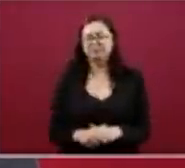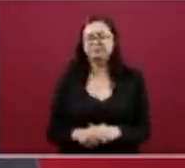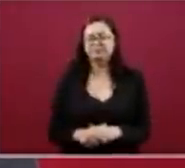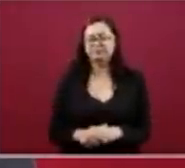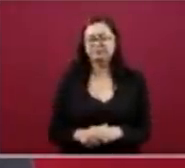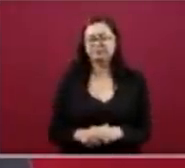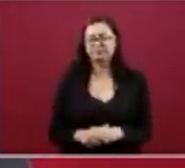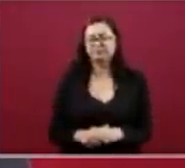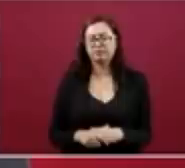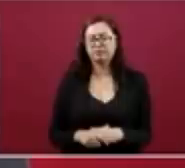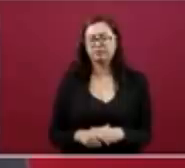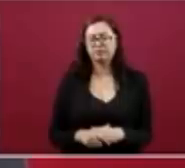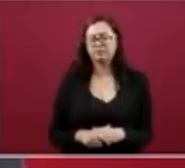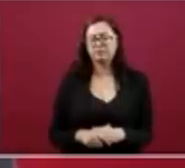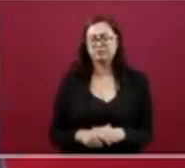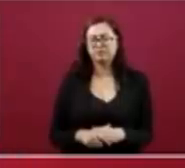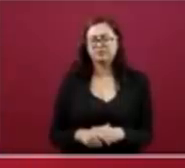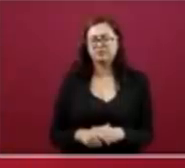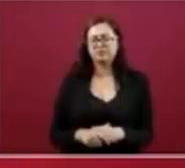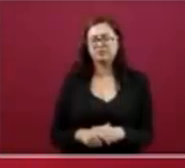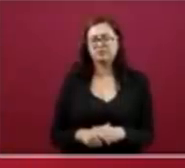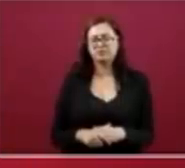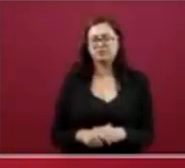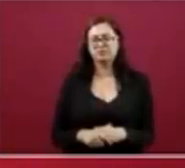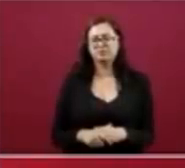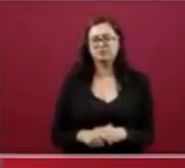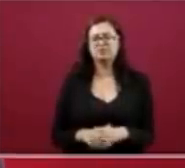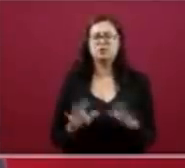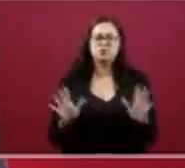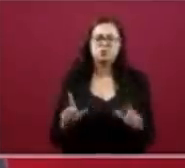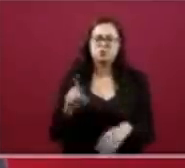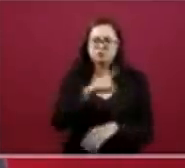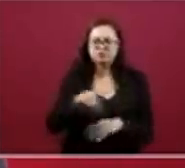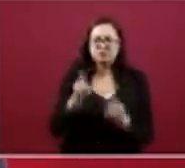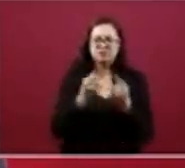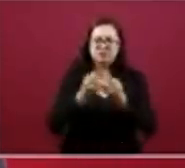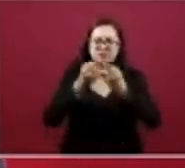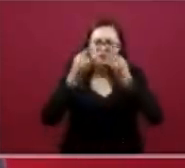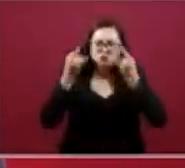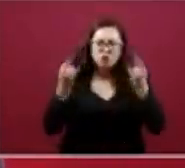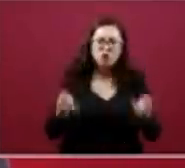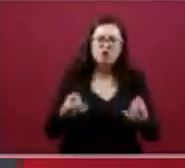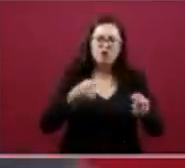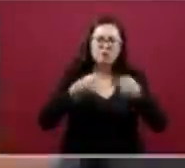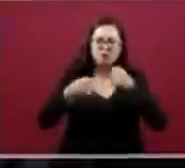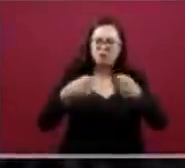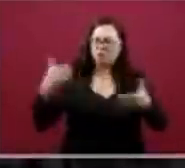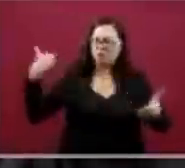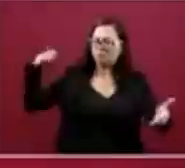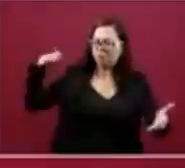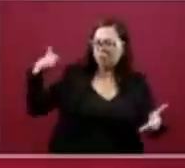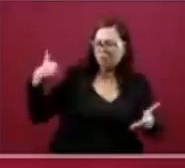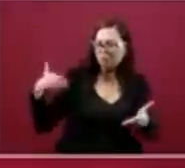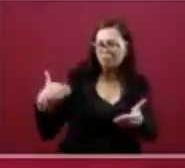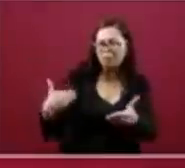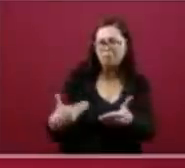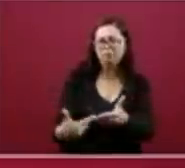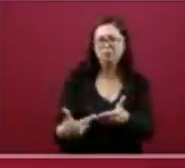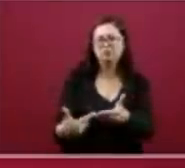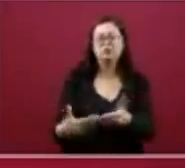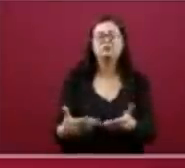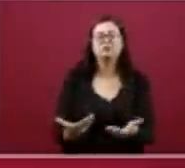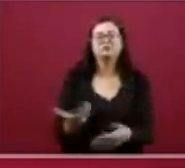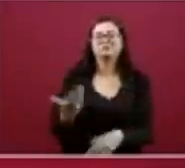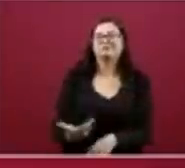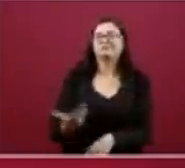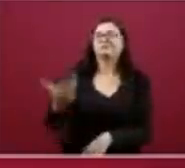Y hagan la historia del periodismo, ¿sí? Como en la época